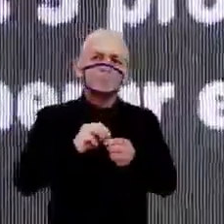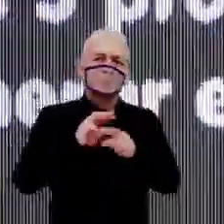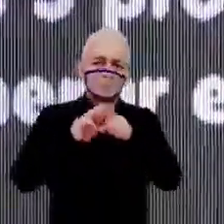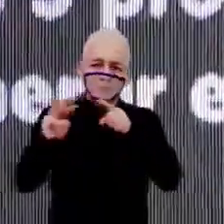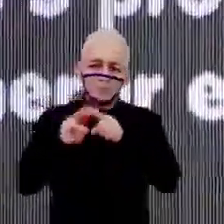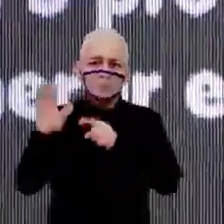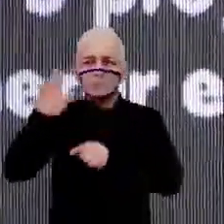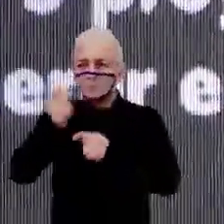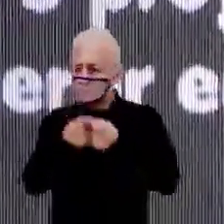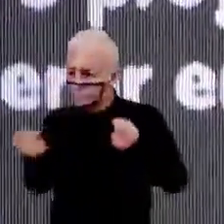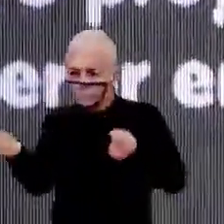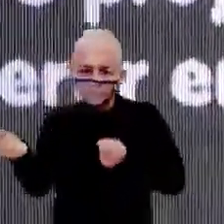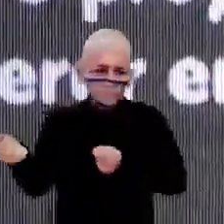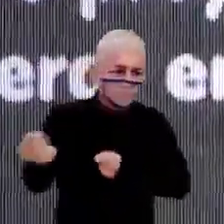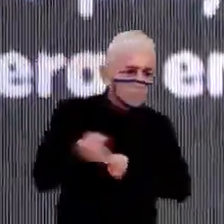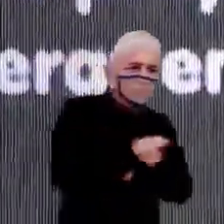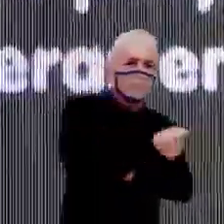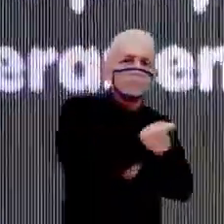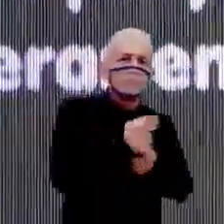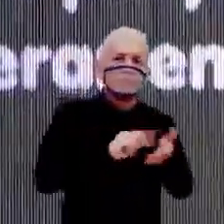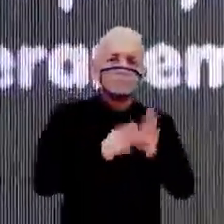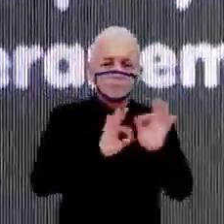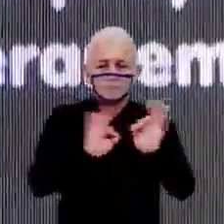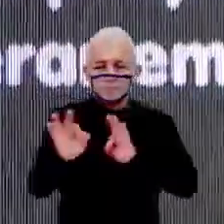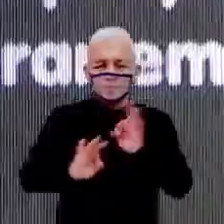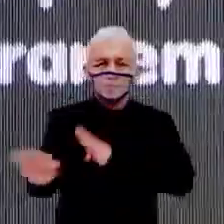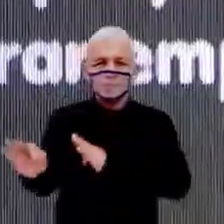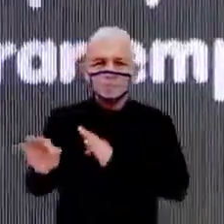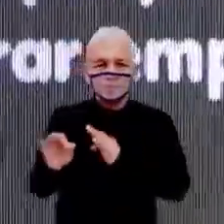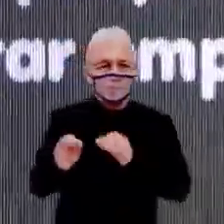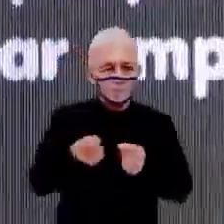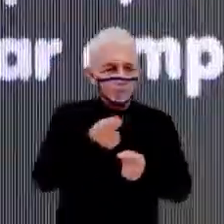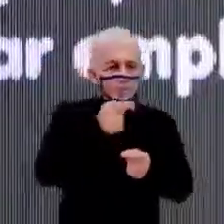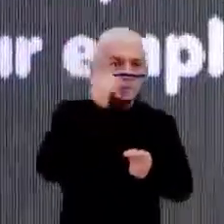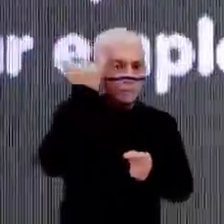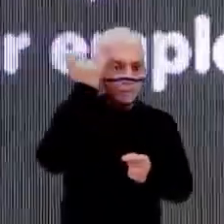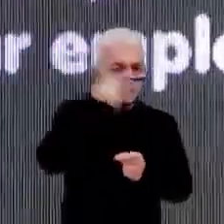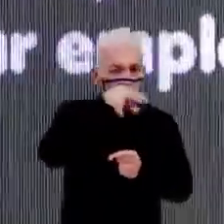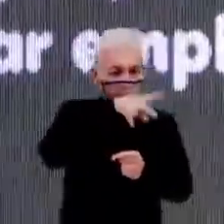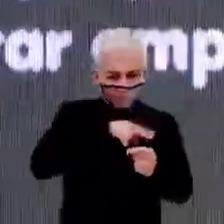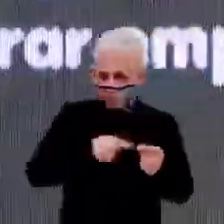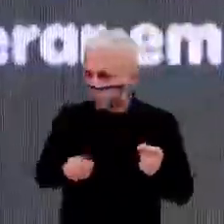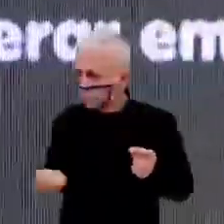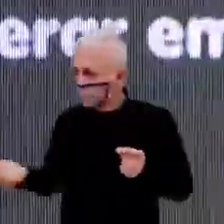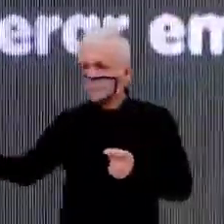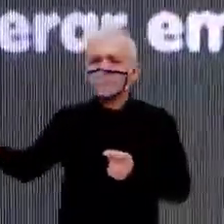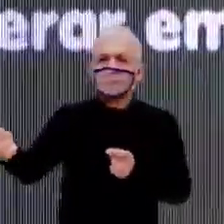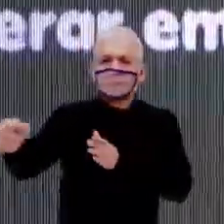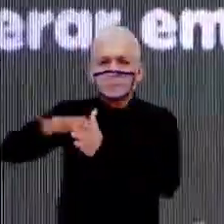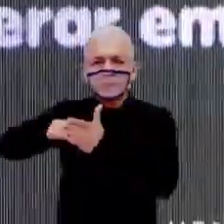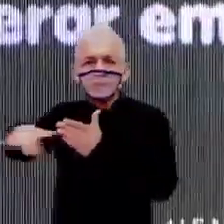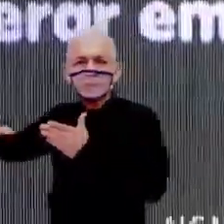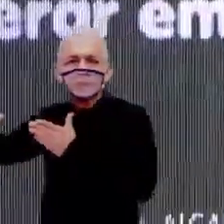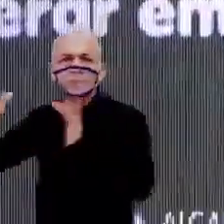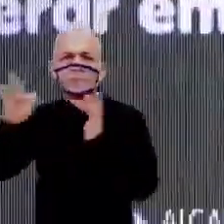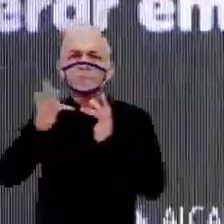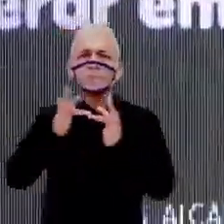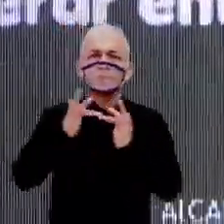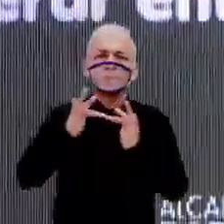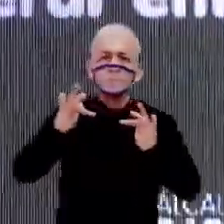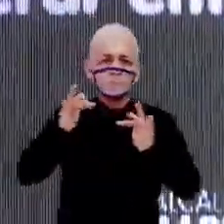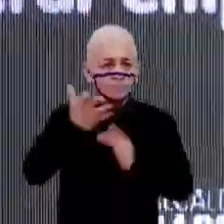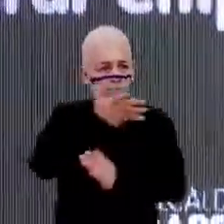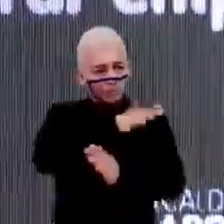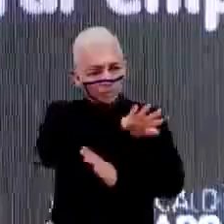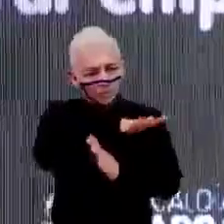nos transportará hacia la Ciénaga de Mallorquín y a la playa de Puerto Mocho. Toda